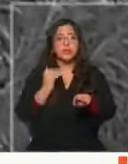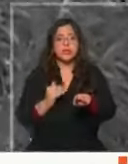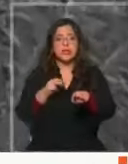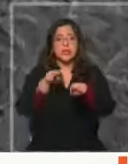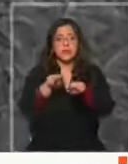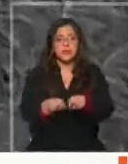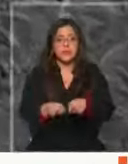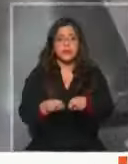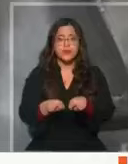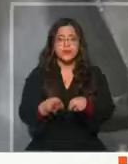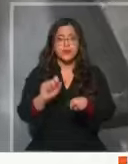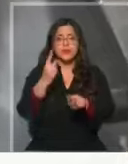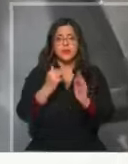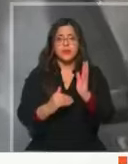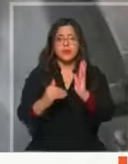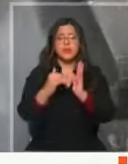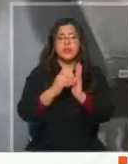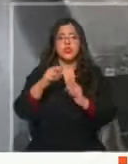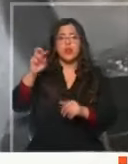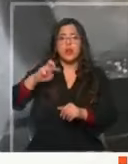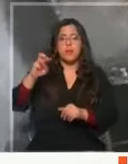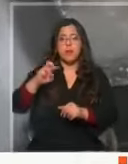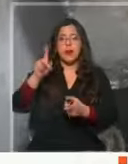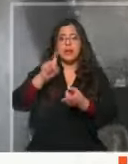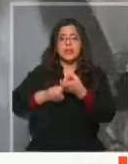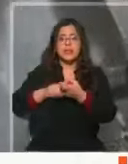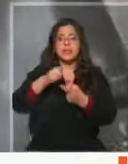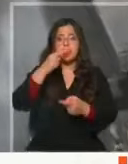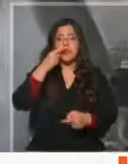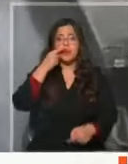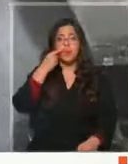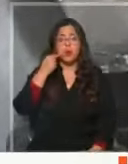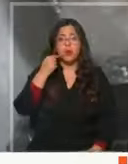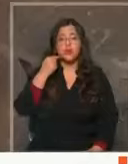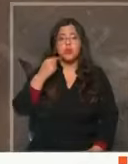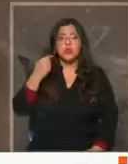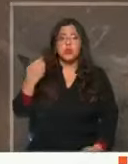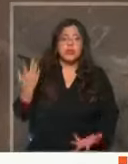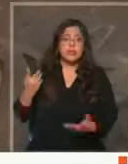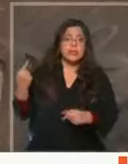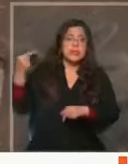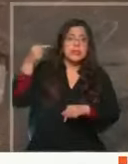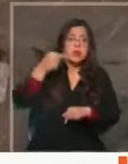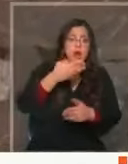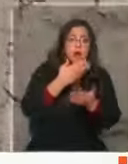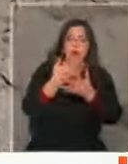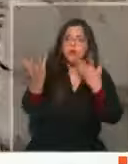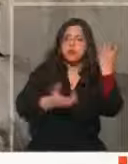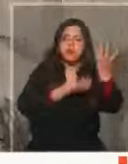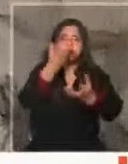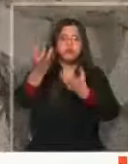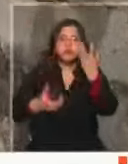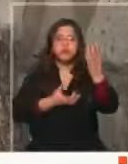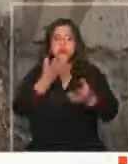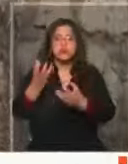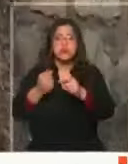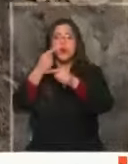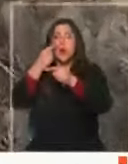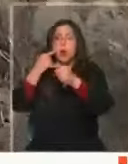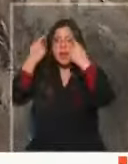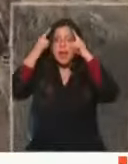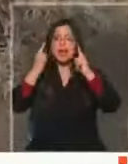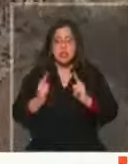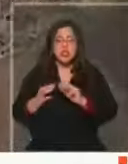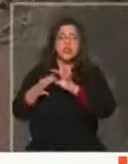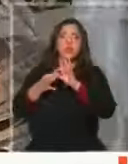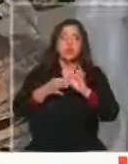ambos en el primer piso. El padre y esposo de las víctimas llegó cuando el incendio se estaba desarrollando. Resultó con lesiones